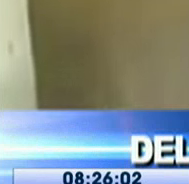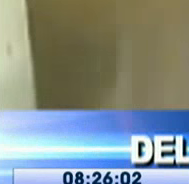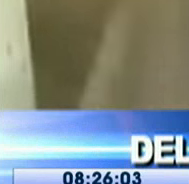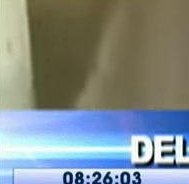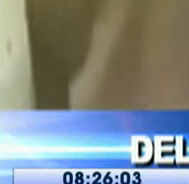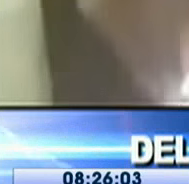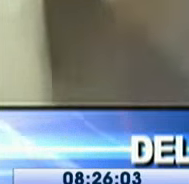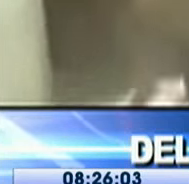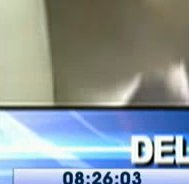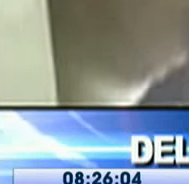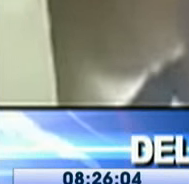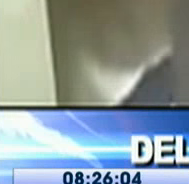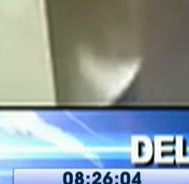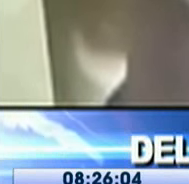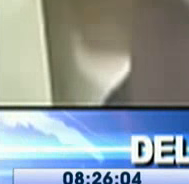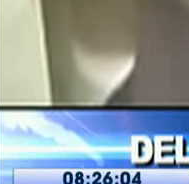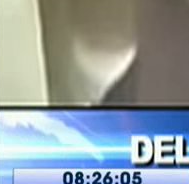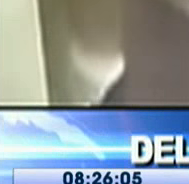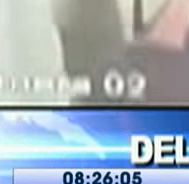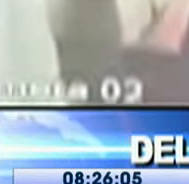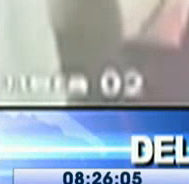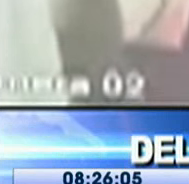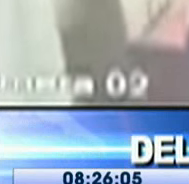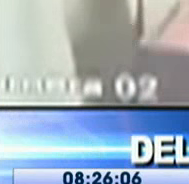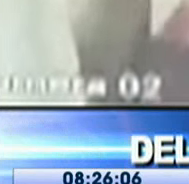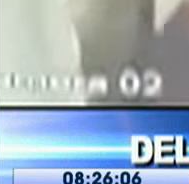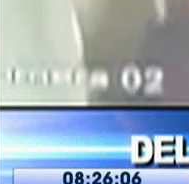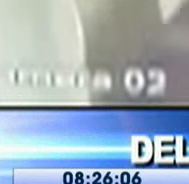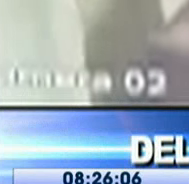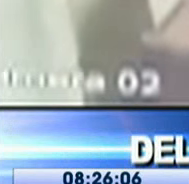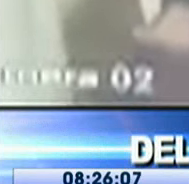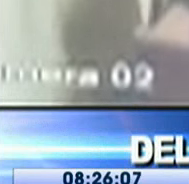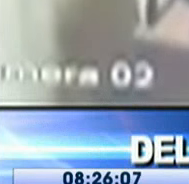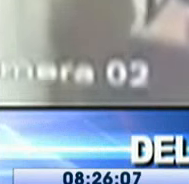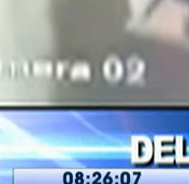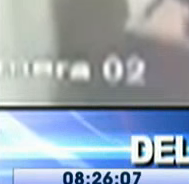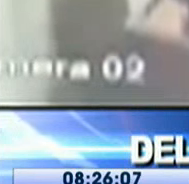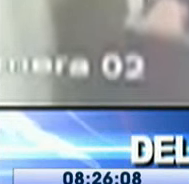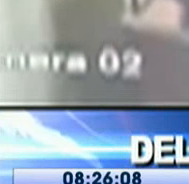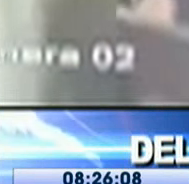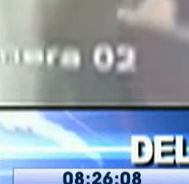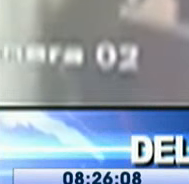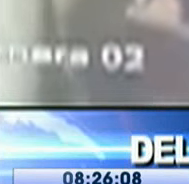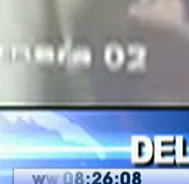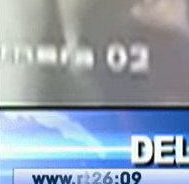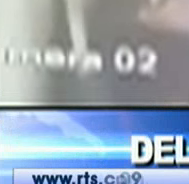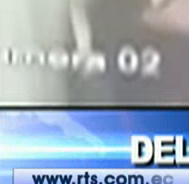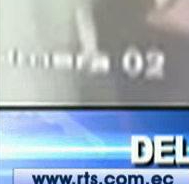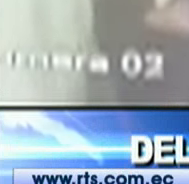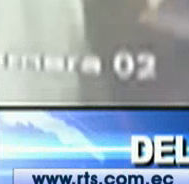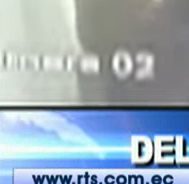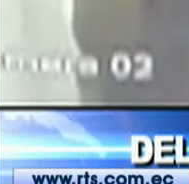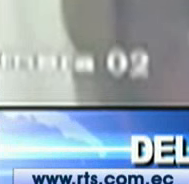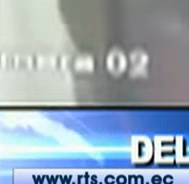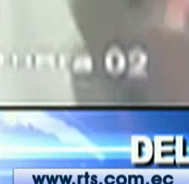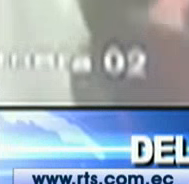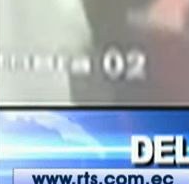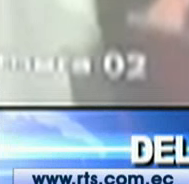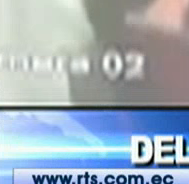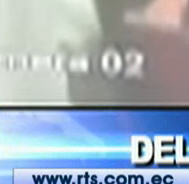seguridad, y qué sucedió tras el operativo policial en este sector.